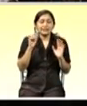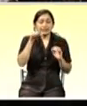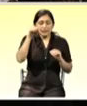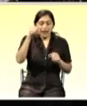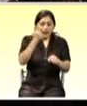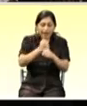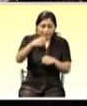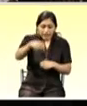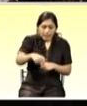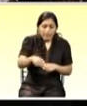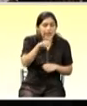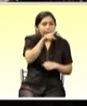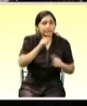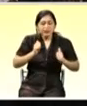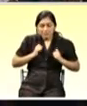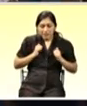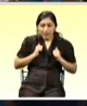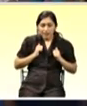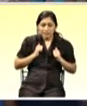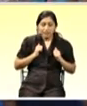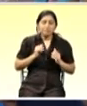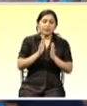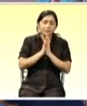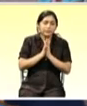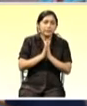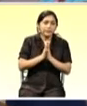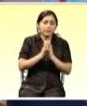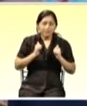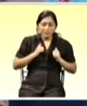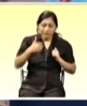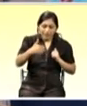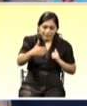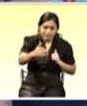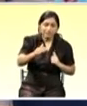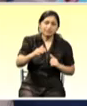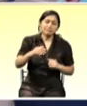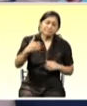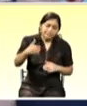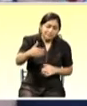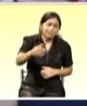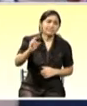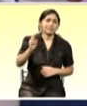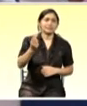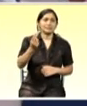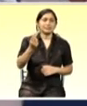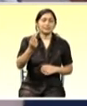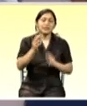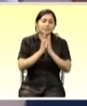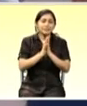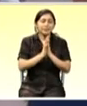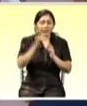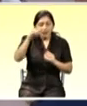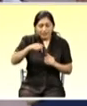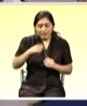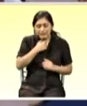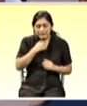esperado hasta ahora. Retárdala un poco más. Dios mío, déjame pues que llore mi